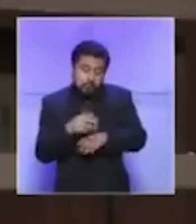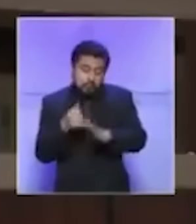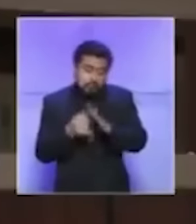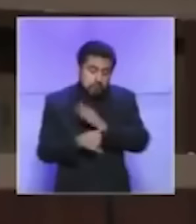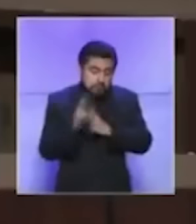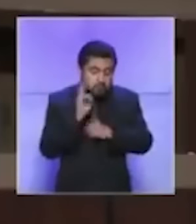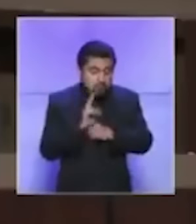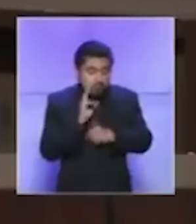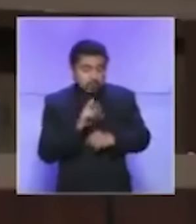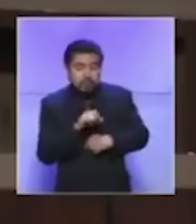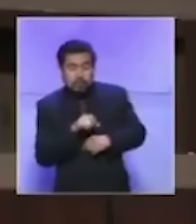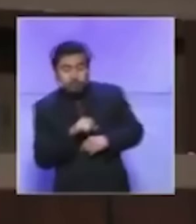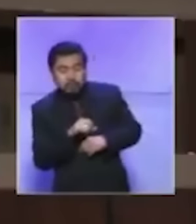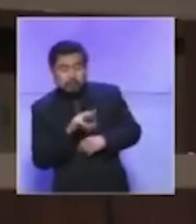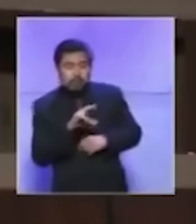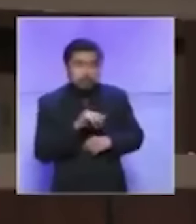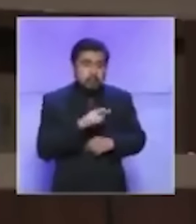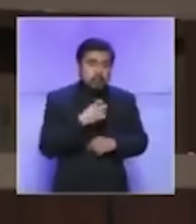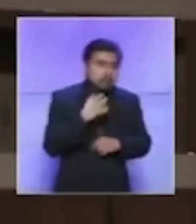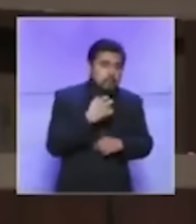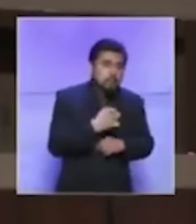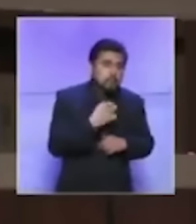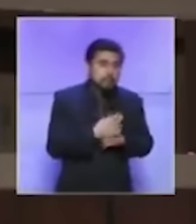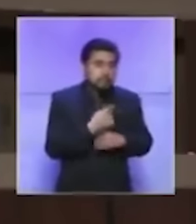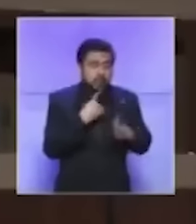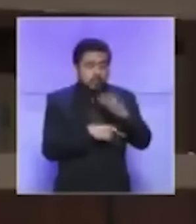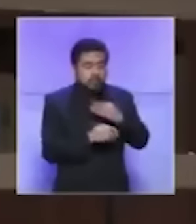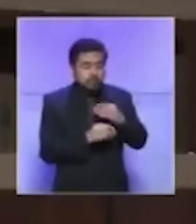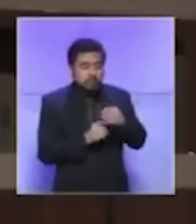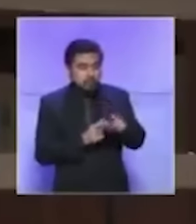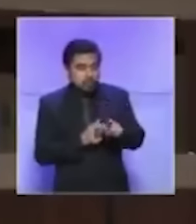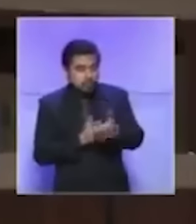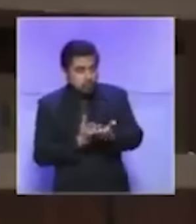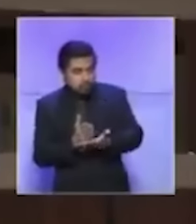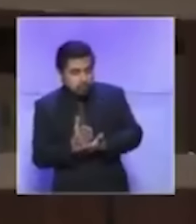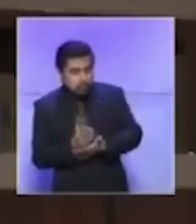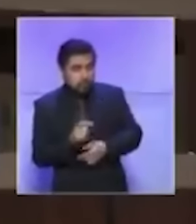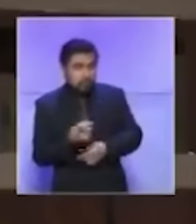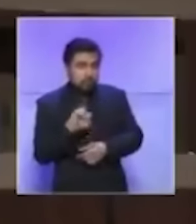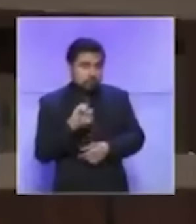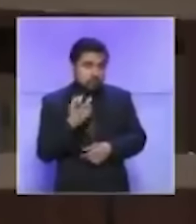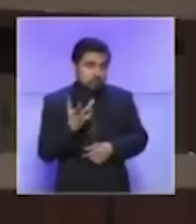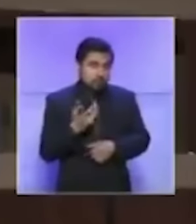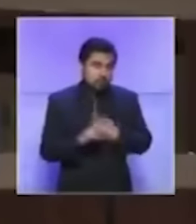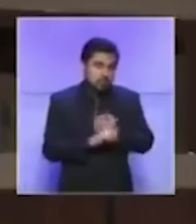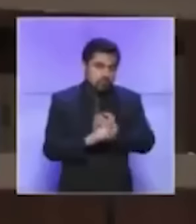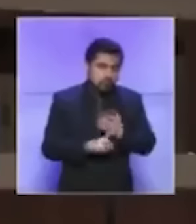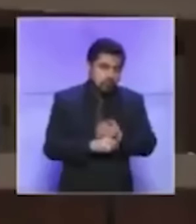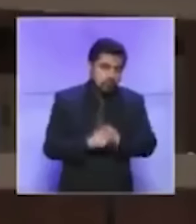o no para determinar si los hechos ahí denunciados pudieran constituir o no un delito